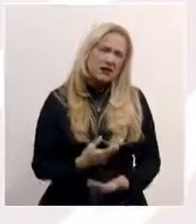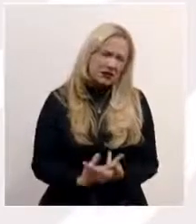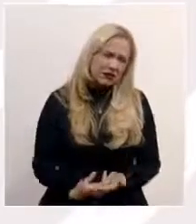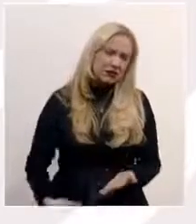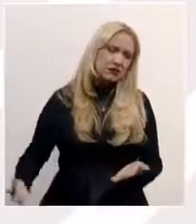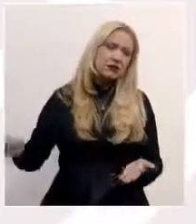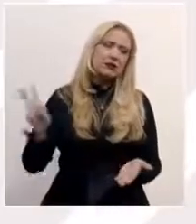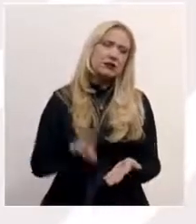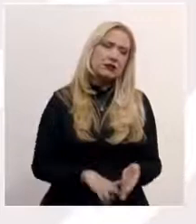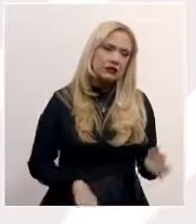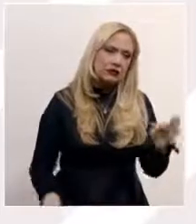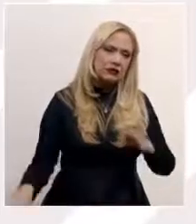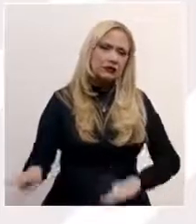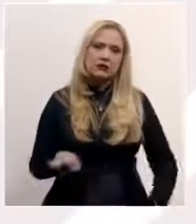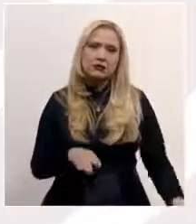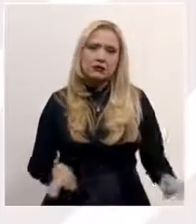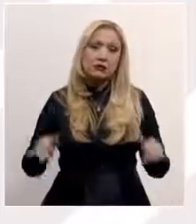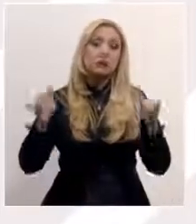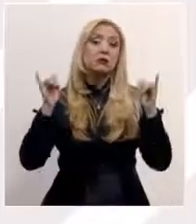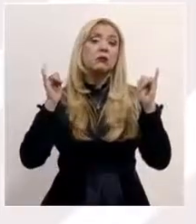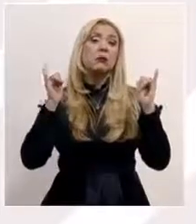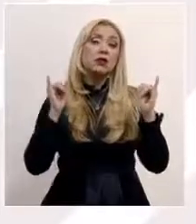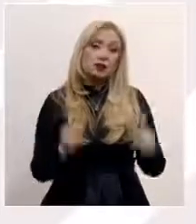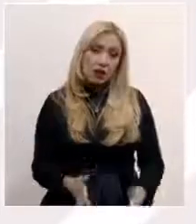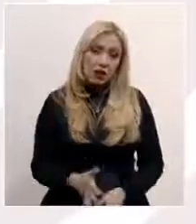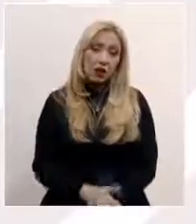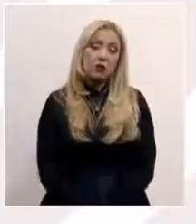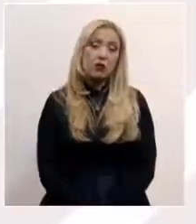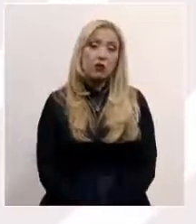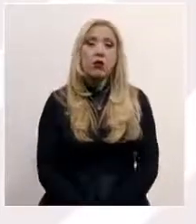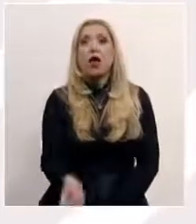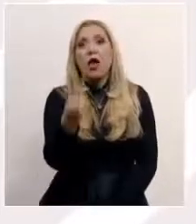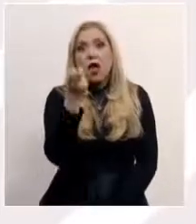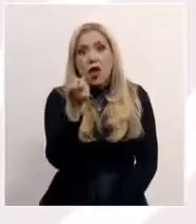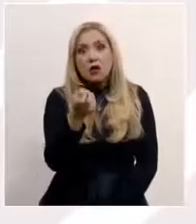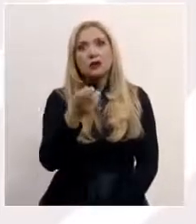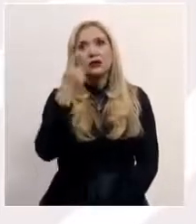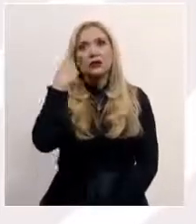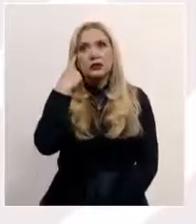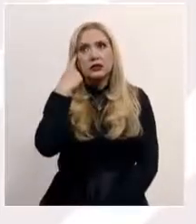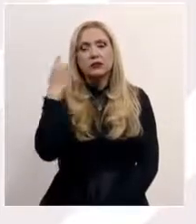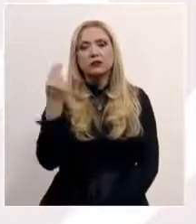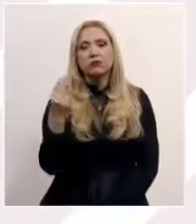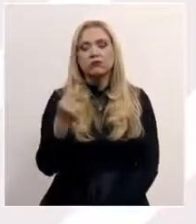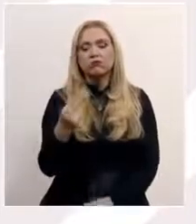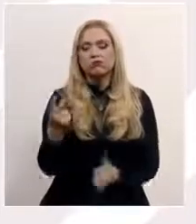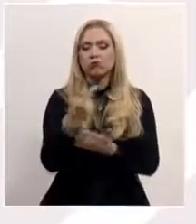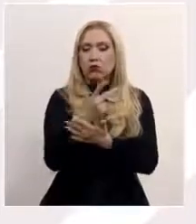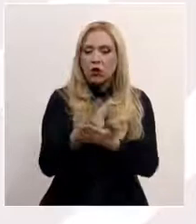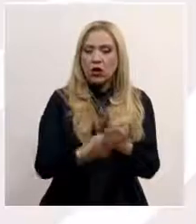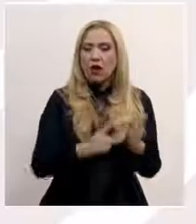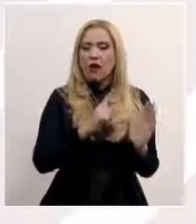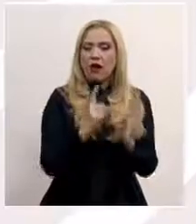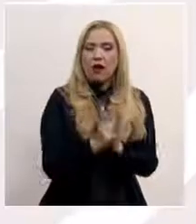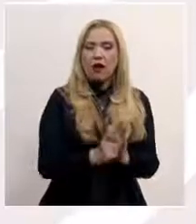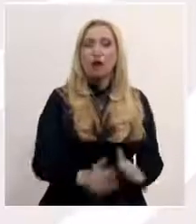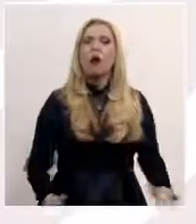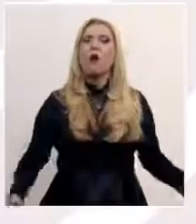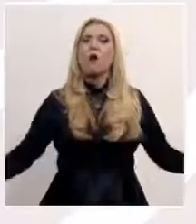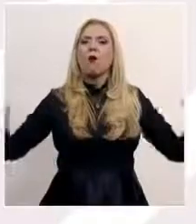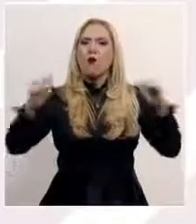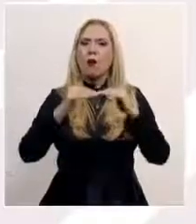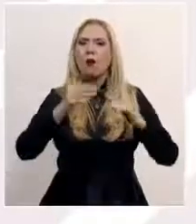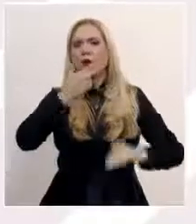doble jornada. Y eso es en donde impacta justamente estas políticas laborales que impactan en la vida de las